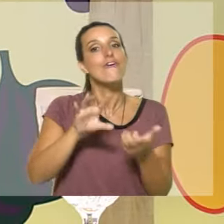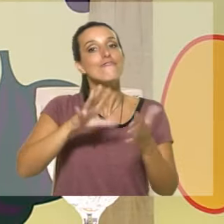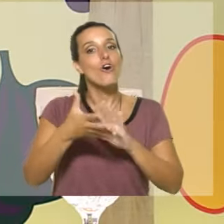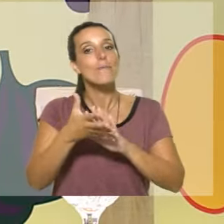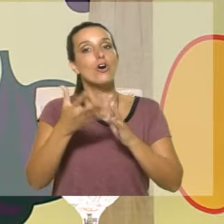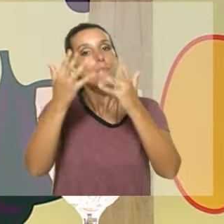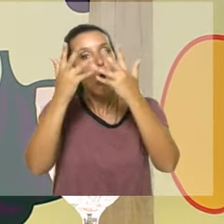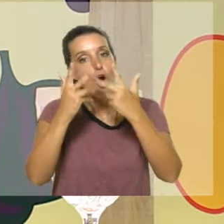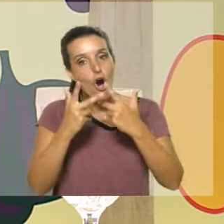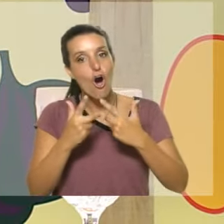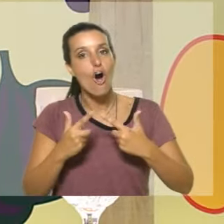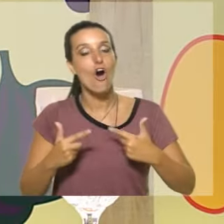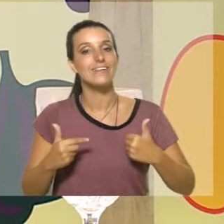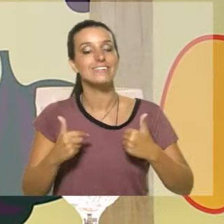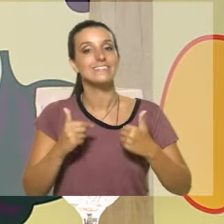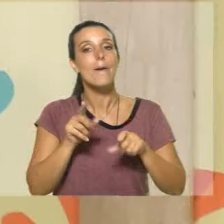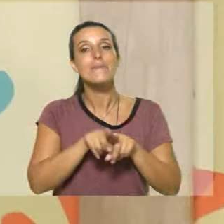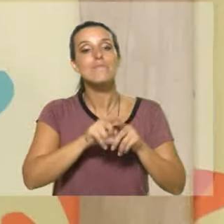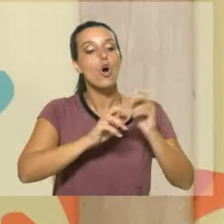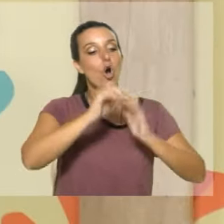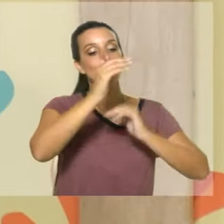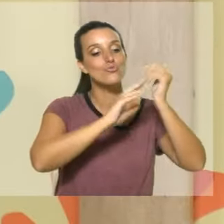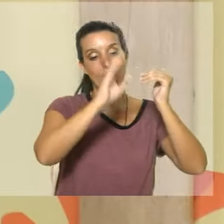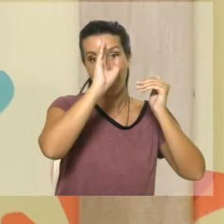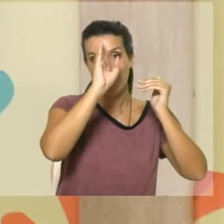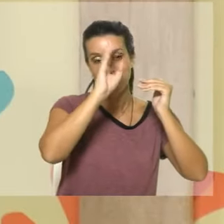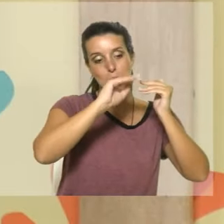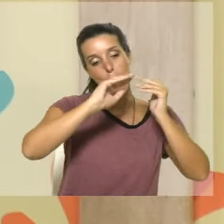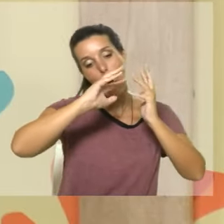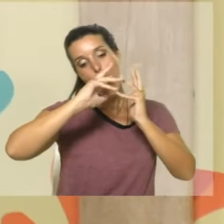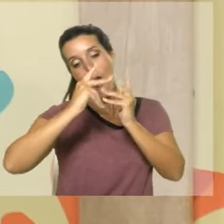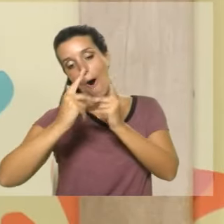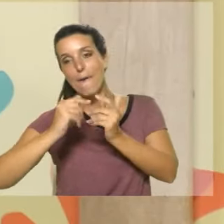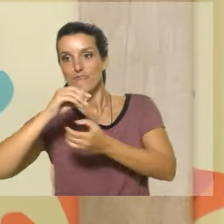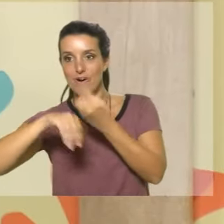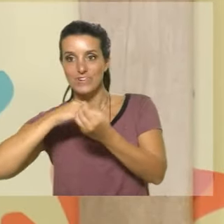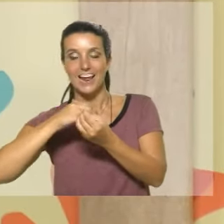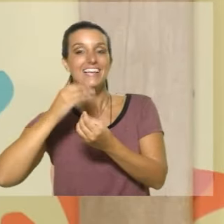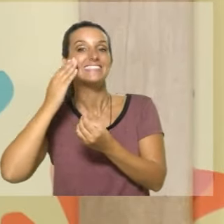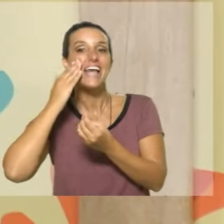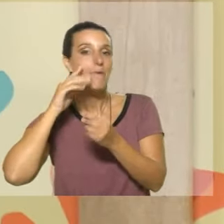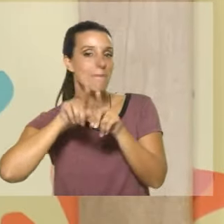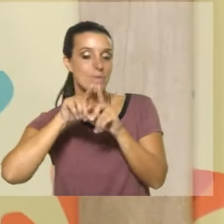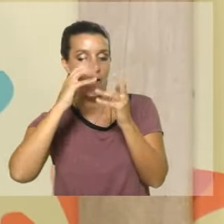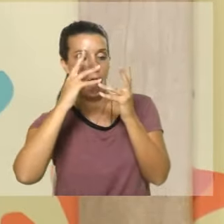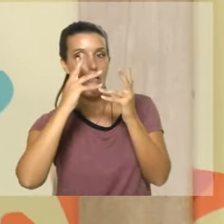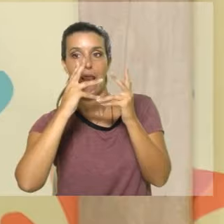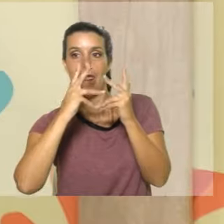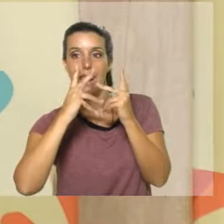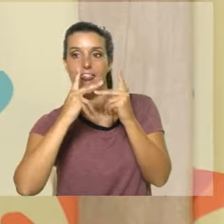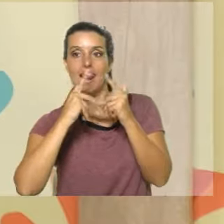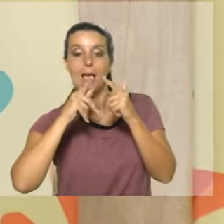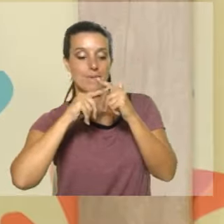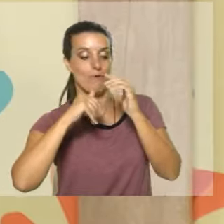construcción para llevado a las relaciones exactamente y sabemos que cualquier construcción comienza con una base con un